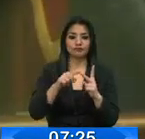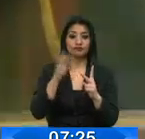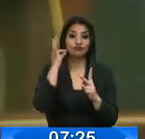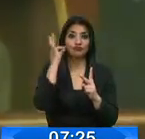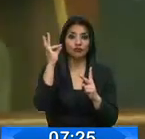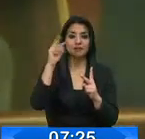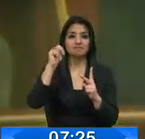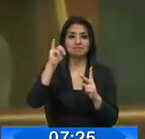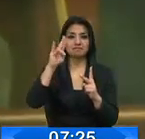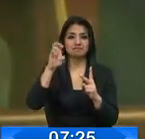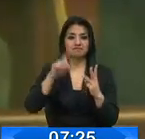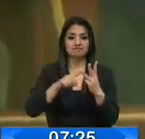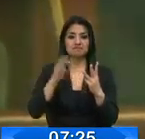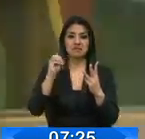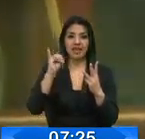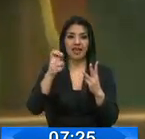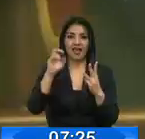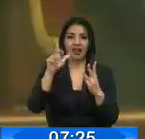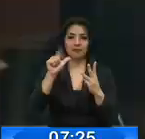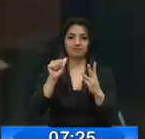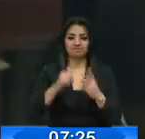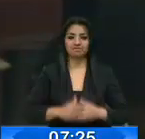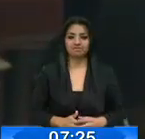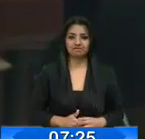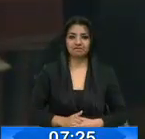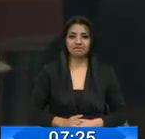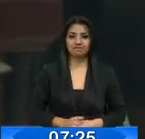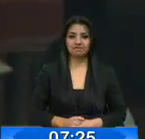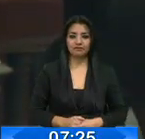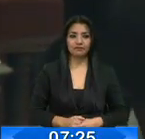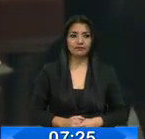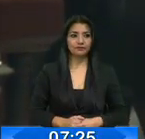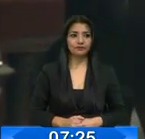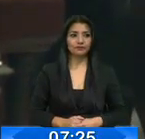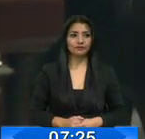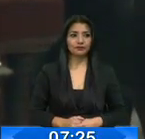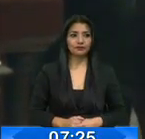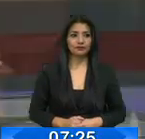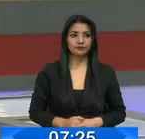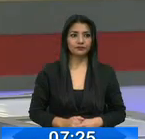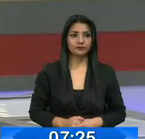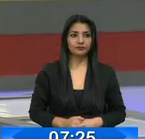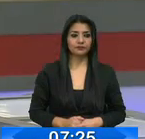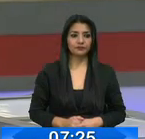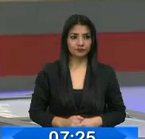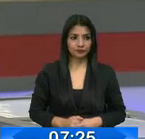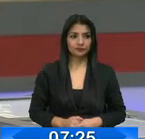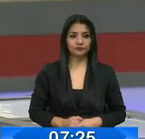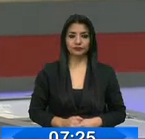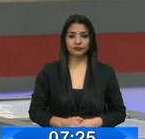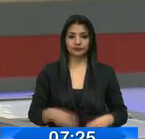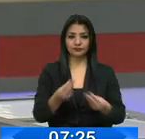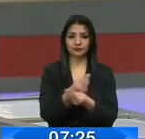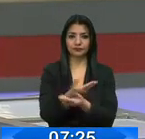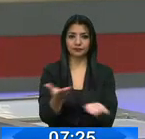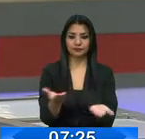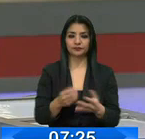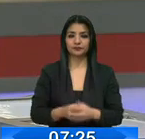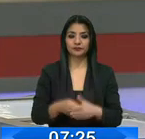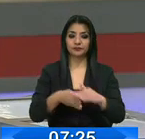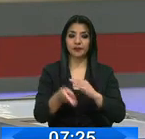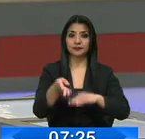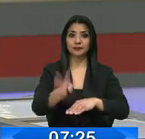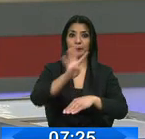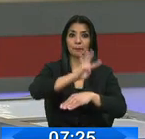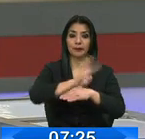y Micaela. Informó Carlos Julio Gurumendi. Es tiempo de contarles que hasta la Asamblea Nacional